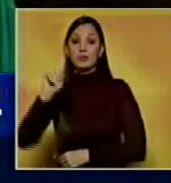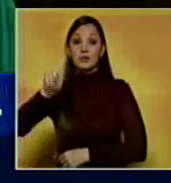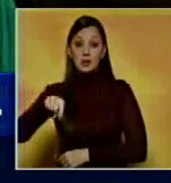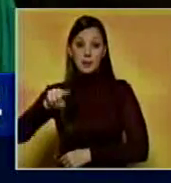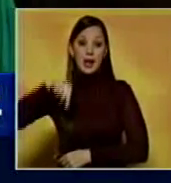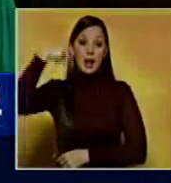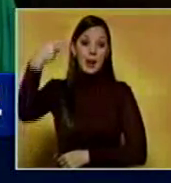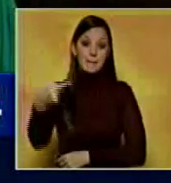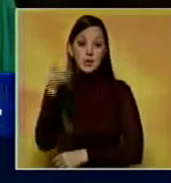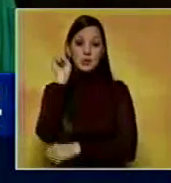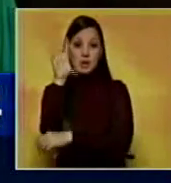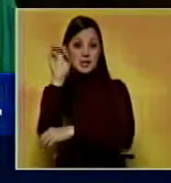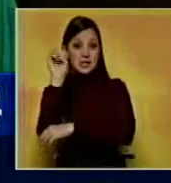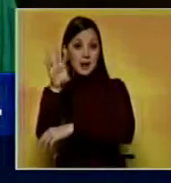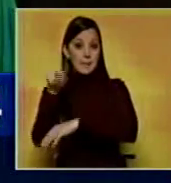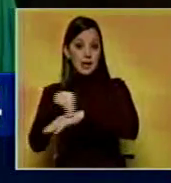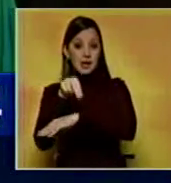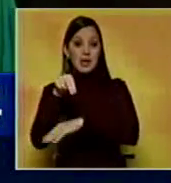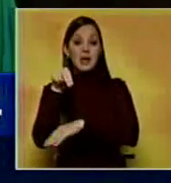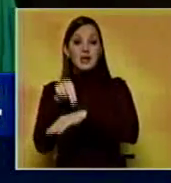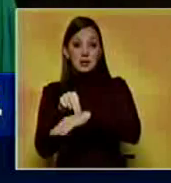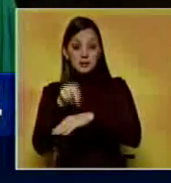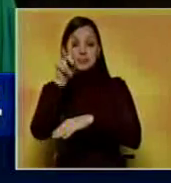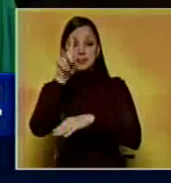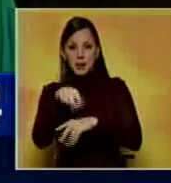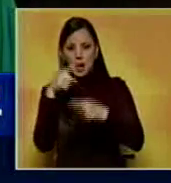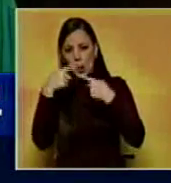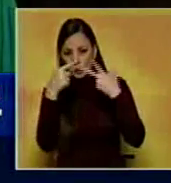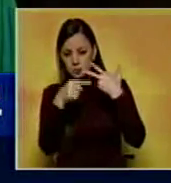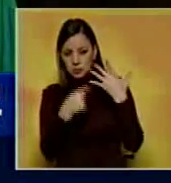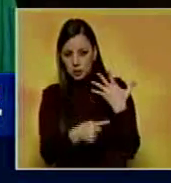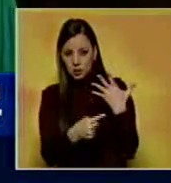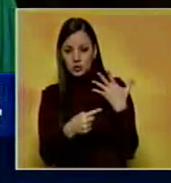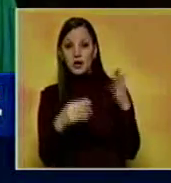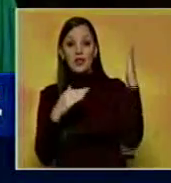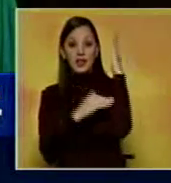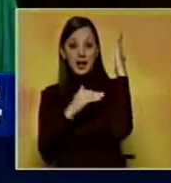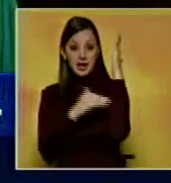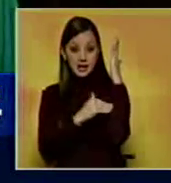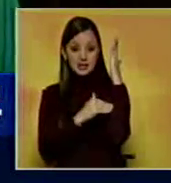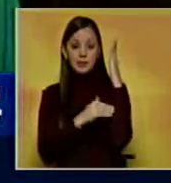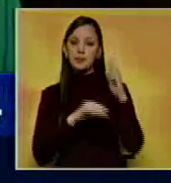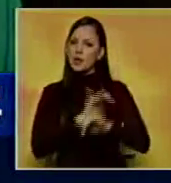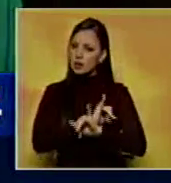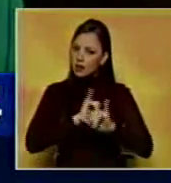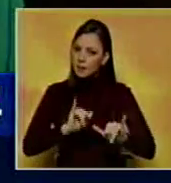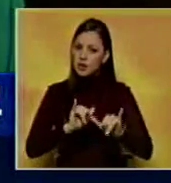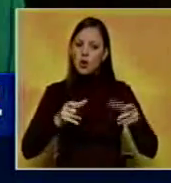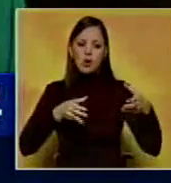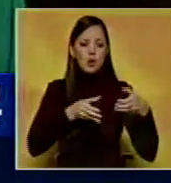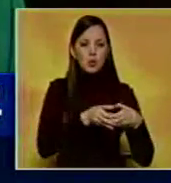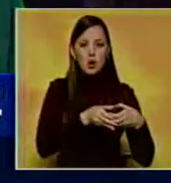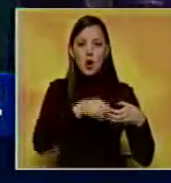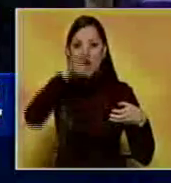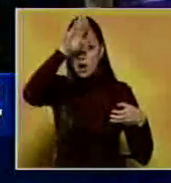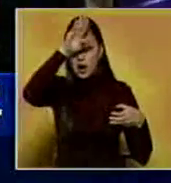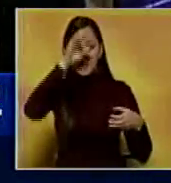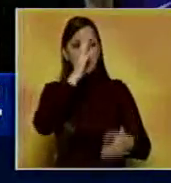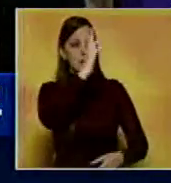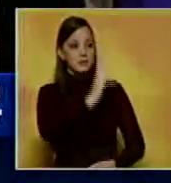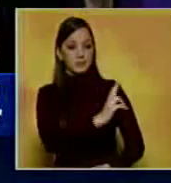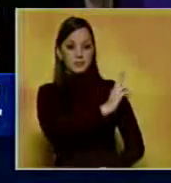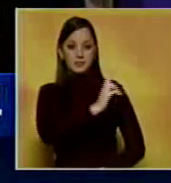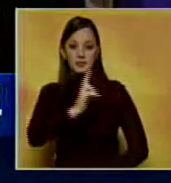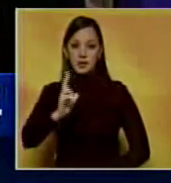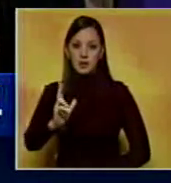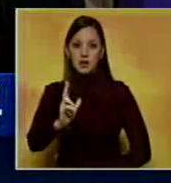nacional de pastoral y otros aspectos de la vida eclesial al culminar la audiencia el papá francisco impartió la bendición de los